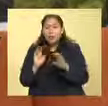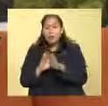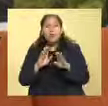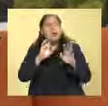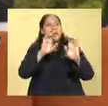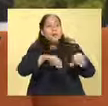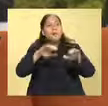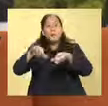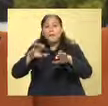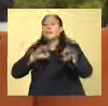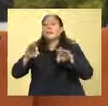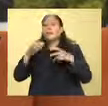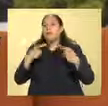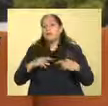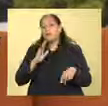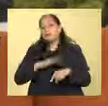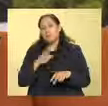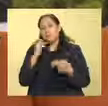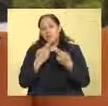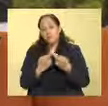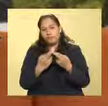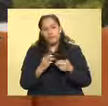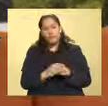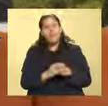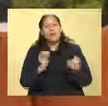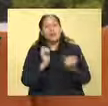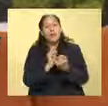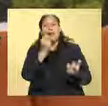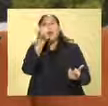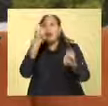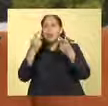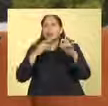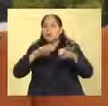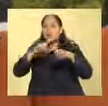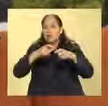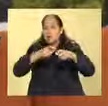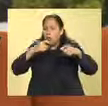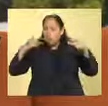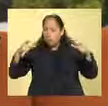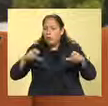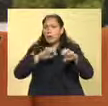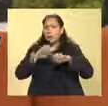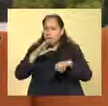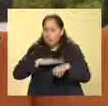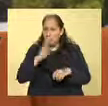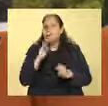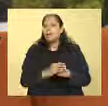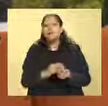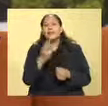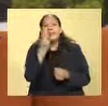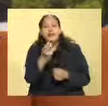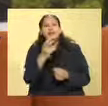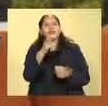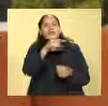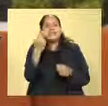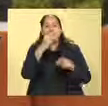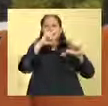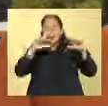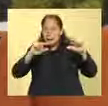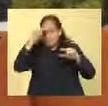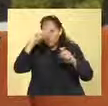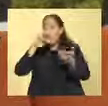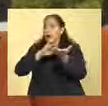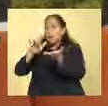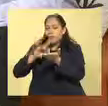aparte de que se generan más empleos. Y bueno, y las empresas también crecen y generan más empleos, que es lo que hace